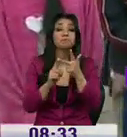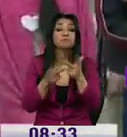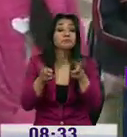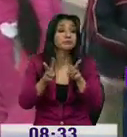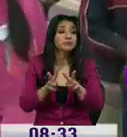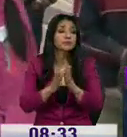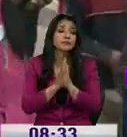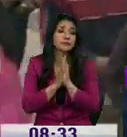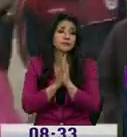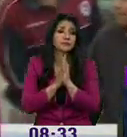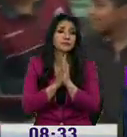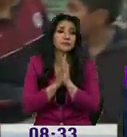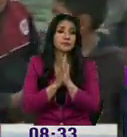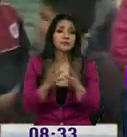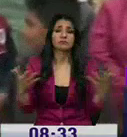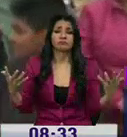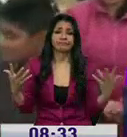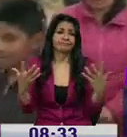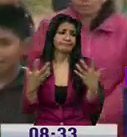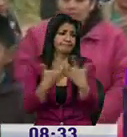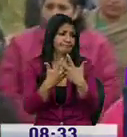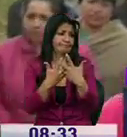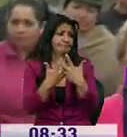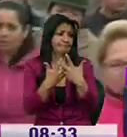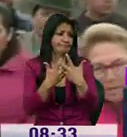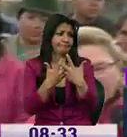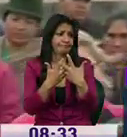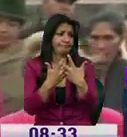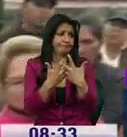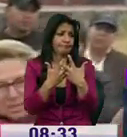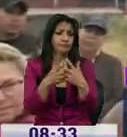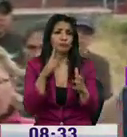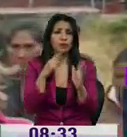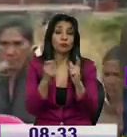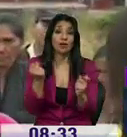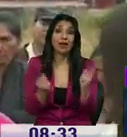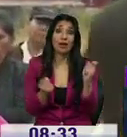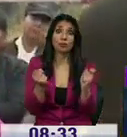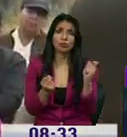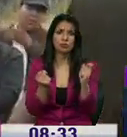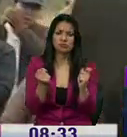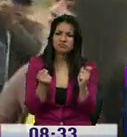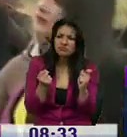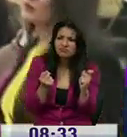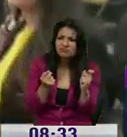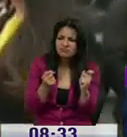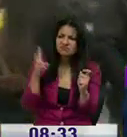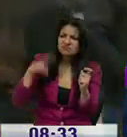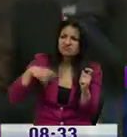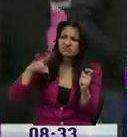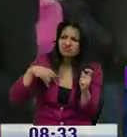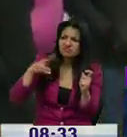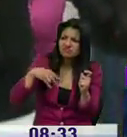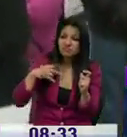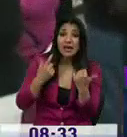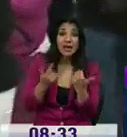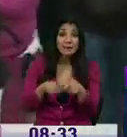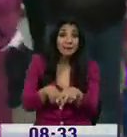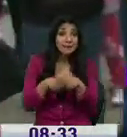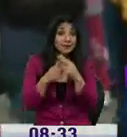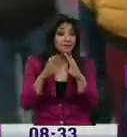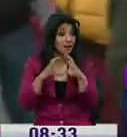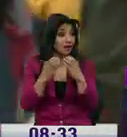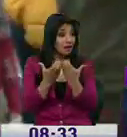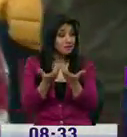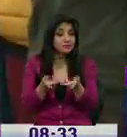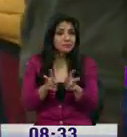que pedimos más unión para, porque vienen carros así desconocidos, y también ahora que ya van a entrar a clases,